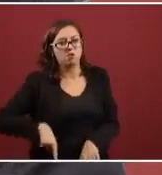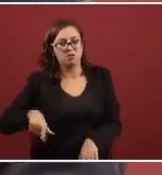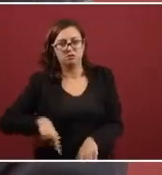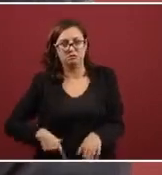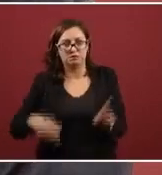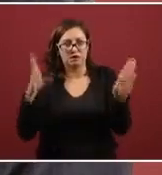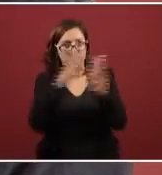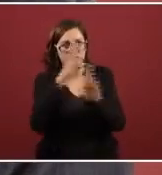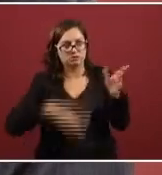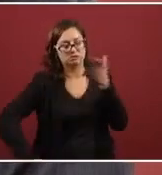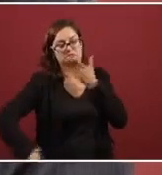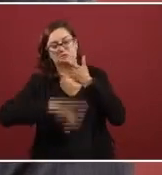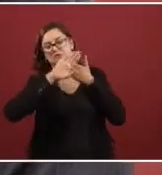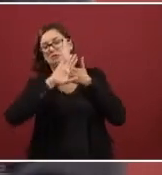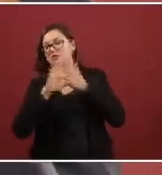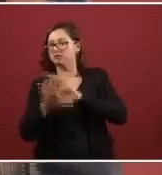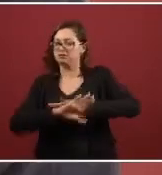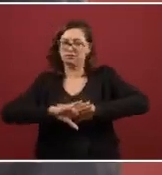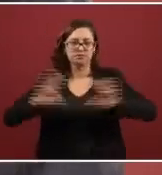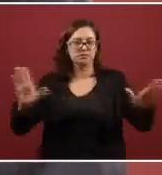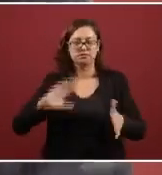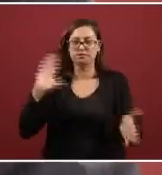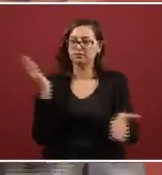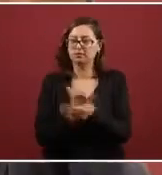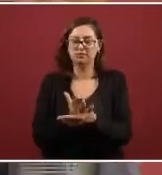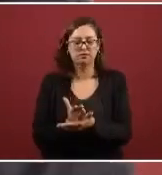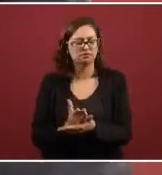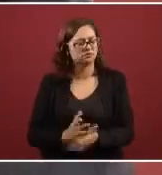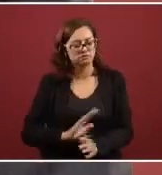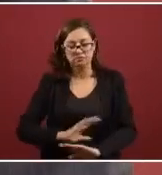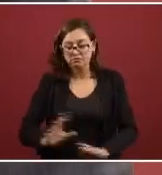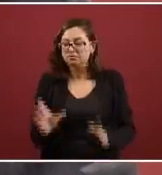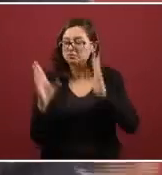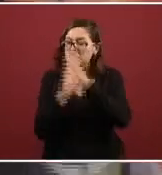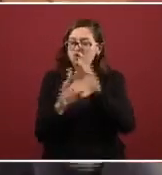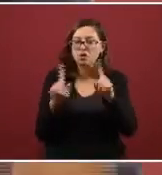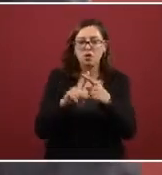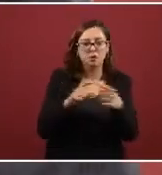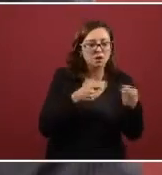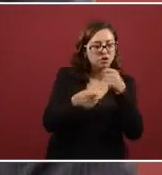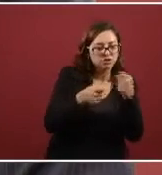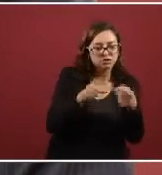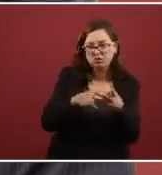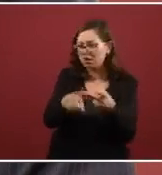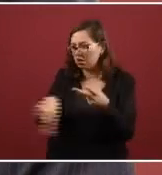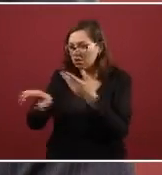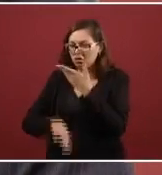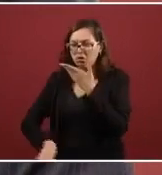espionaje, ni para periodistas, ni para opositores, para nadie.